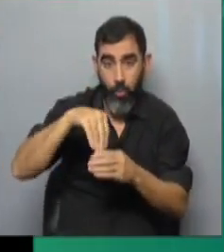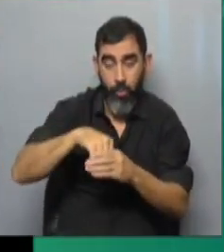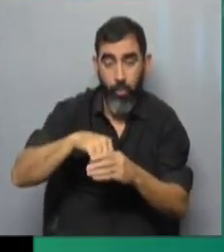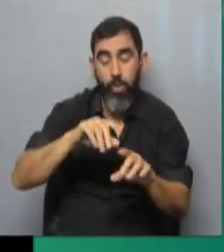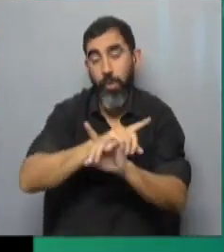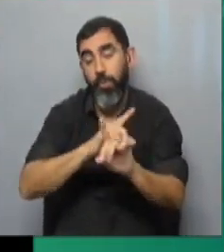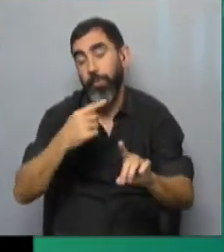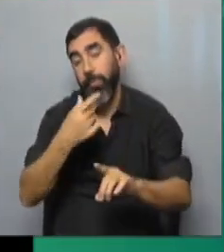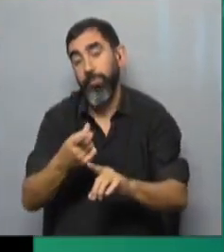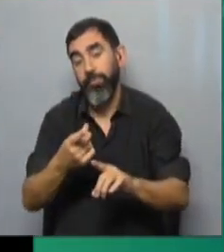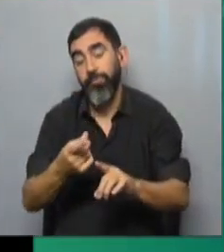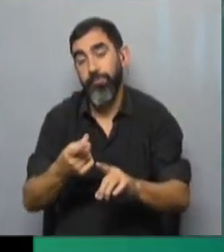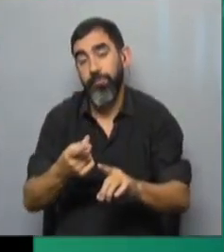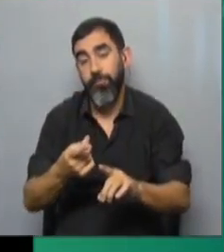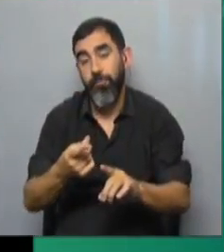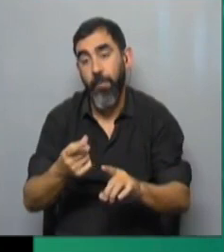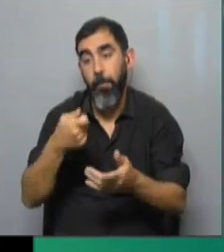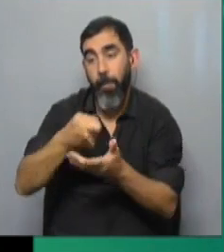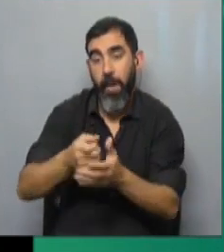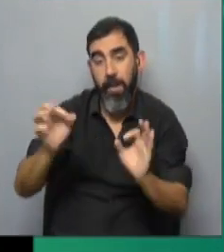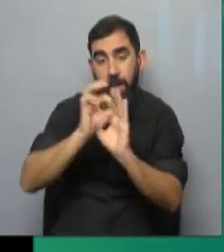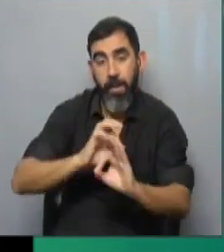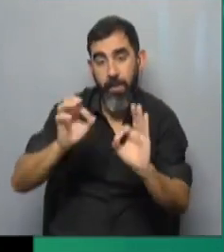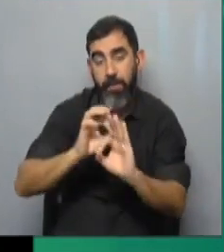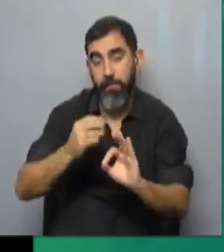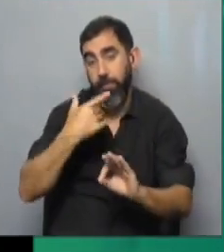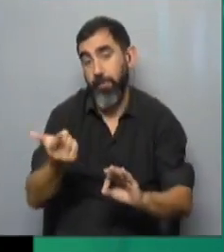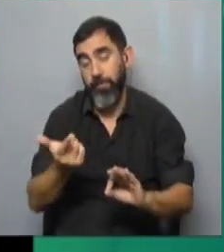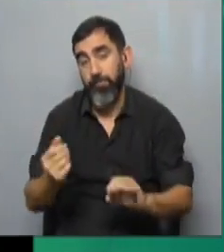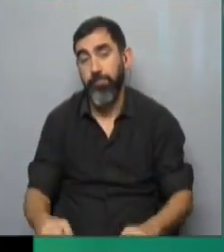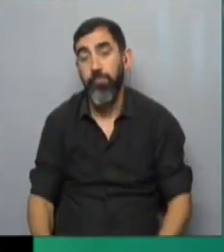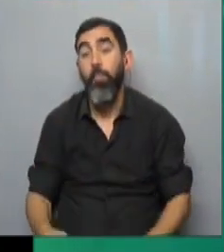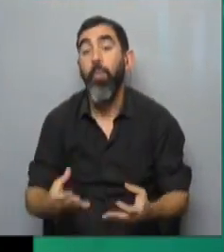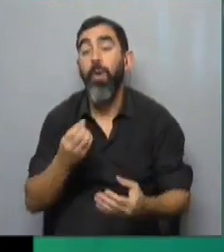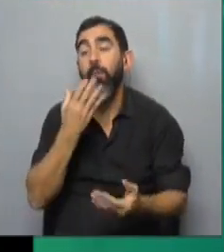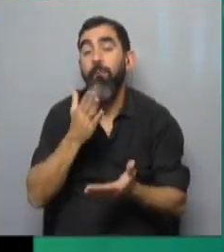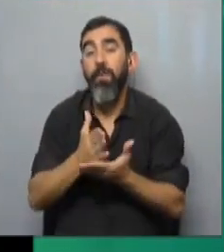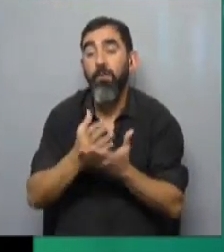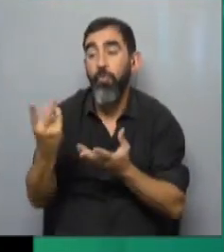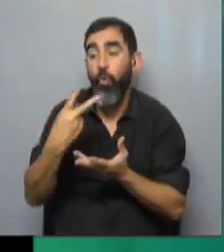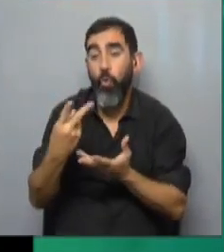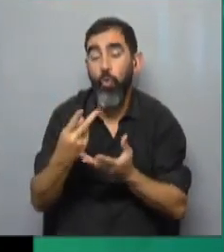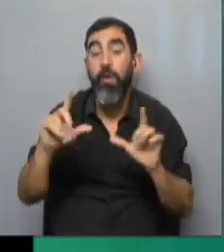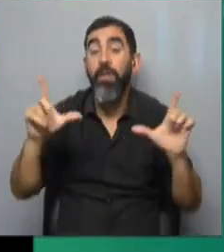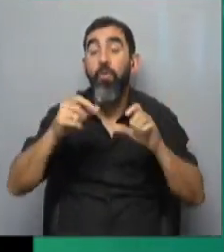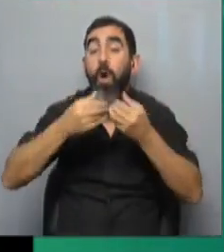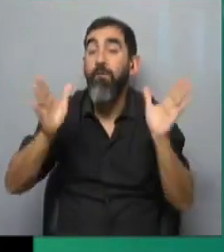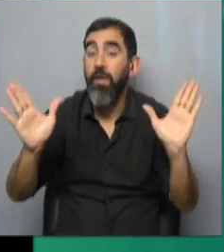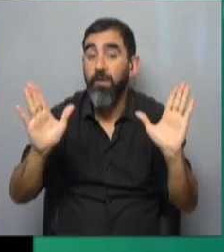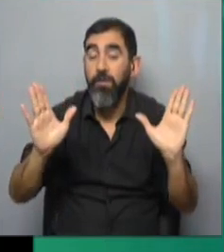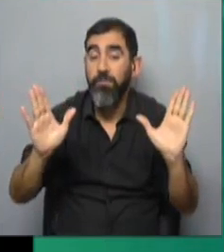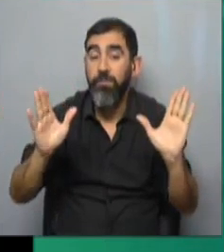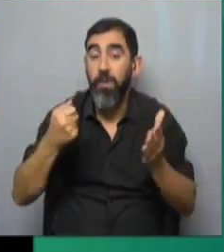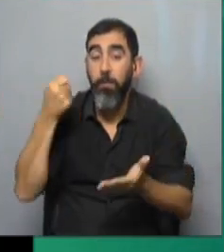hubiera en todo caso ningún pago, porque el beneficio era mutuo. Estamos hablando de televisión abierta, además, que